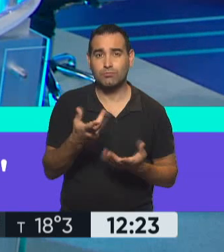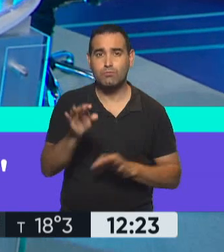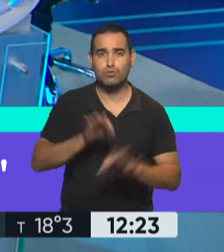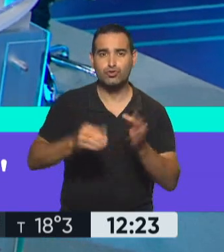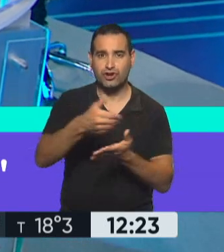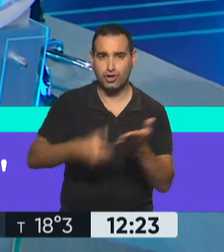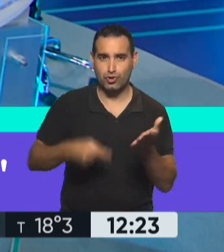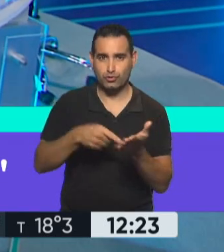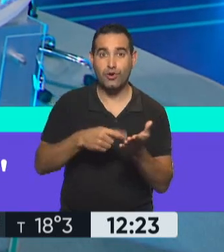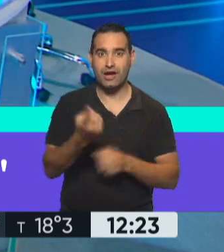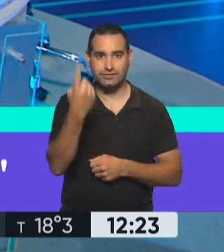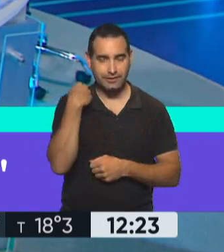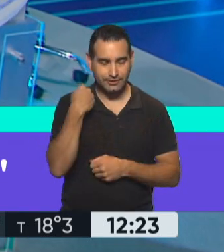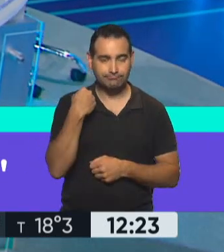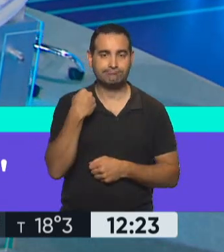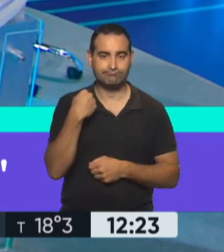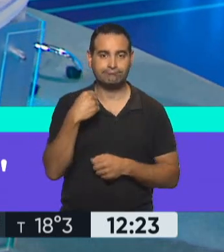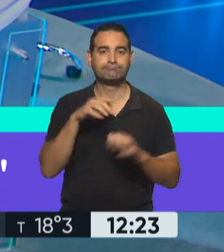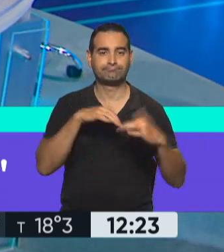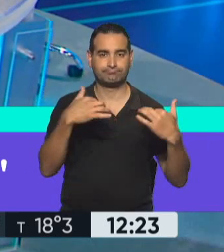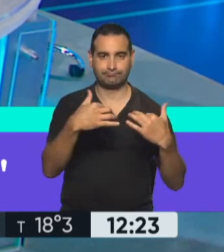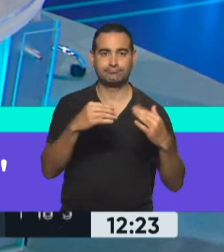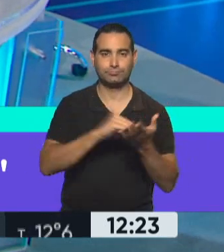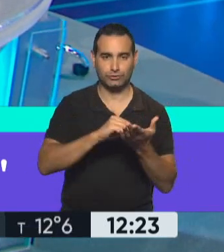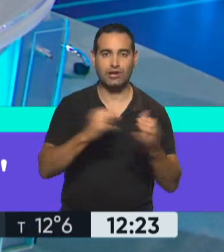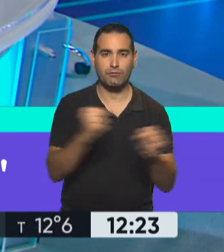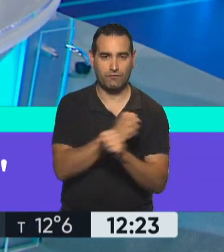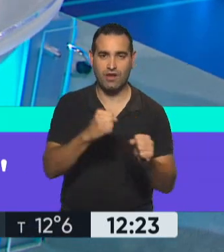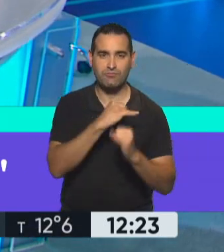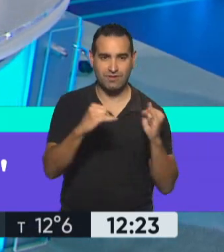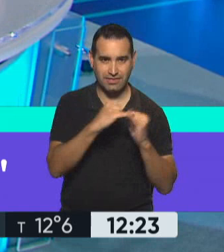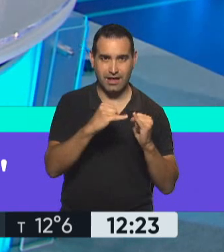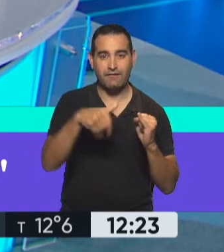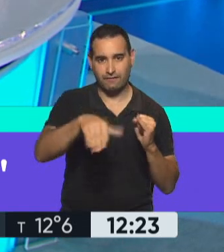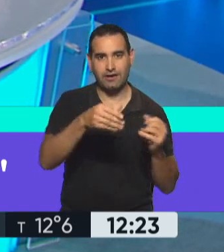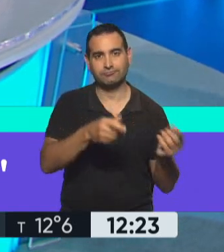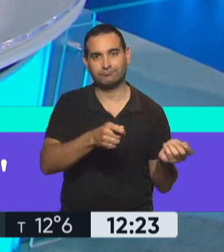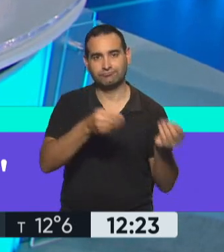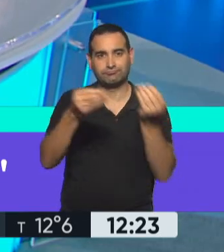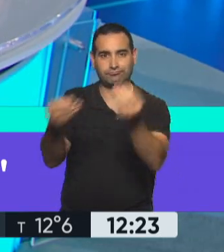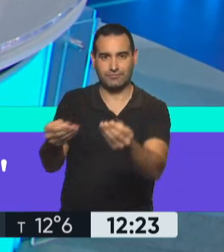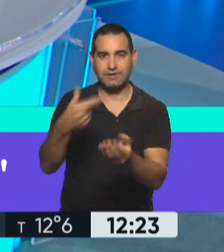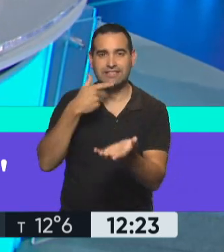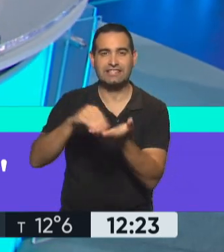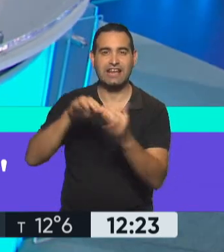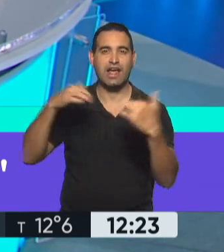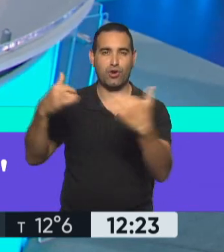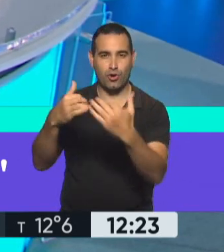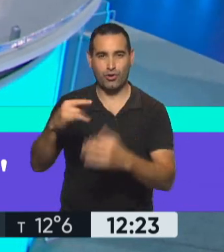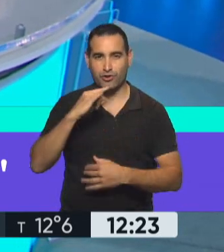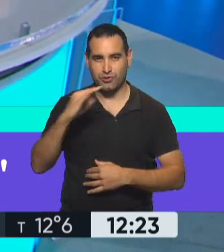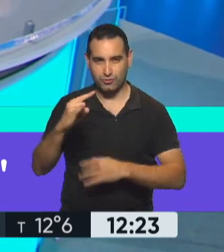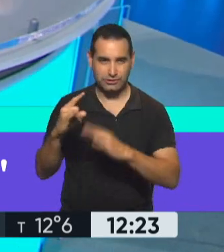proyecto de ley que en el día de ayer tuvo media sanción. Pasará en breve a senadores para